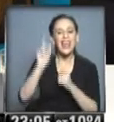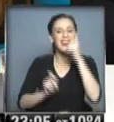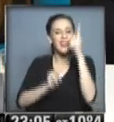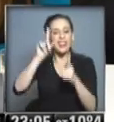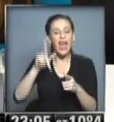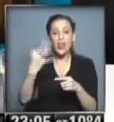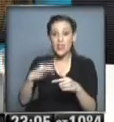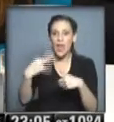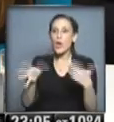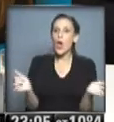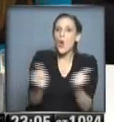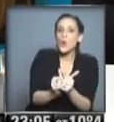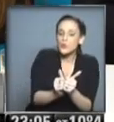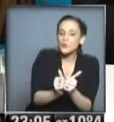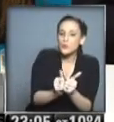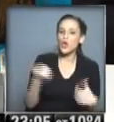se llevan a la práctica